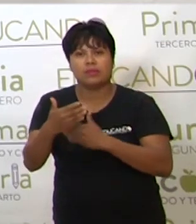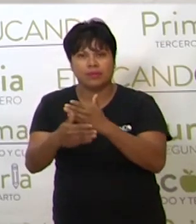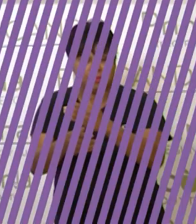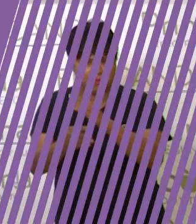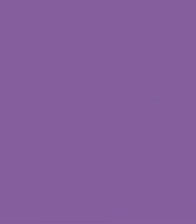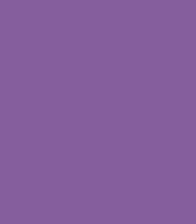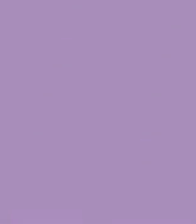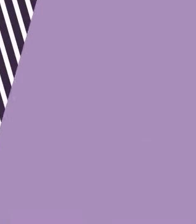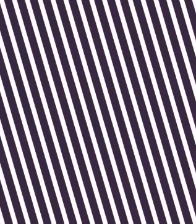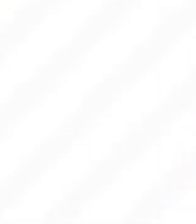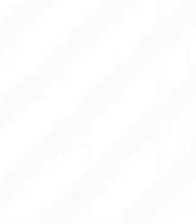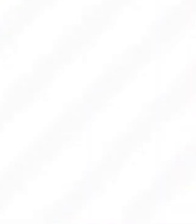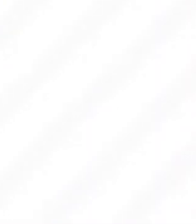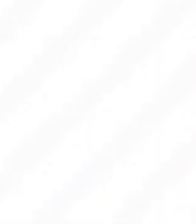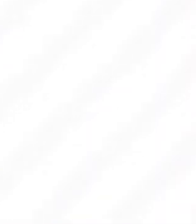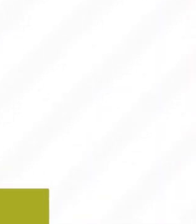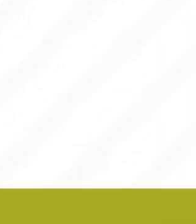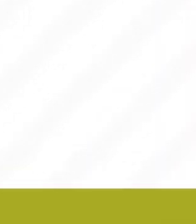también